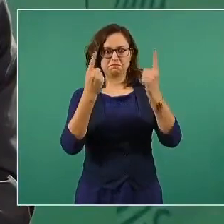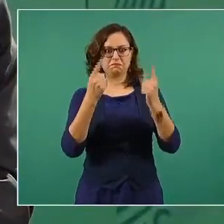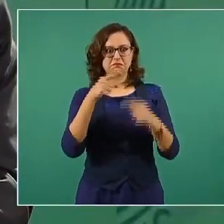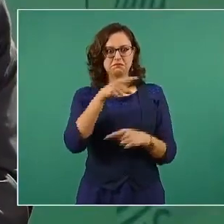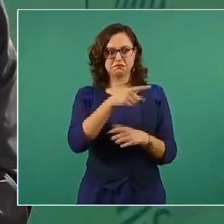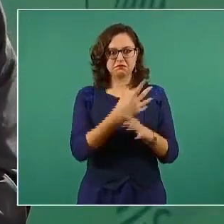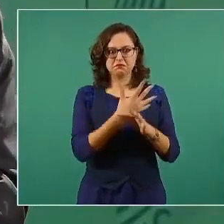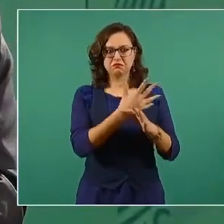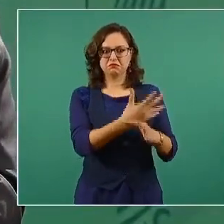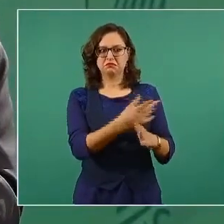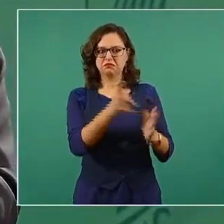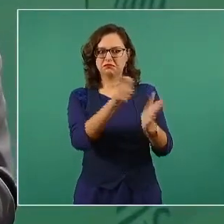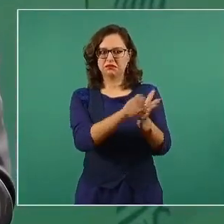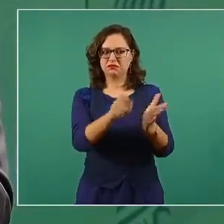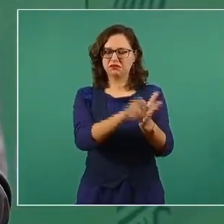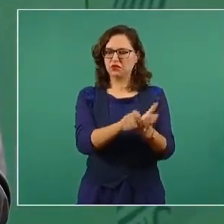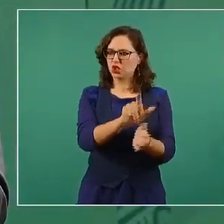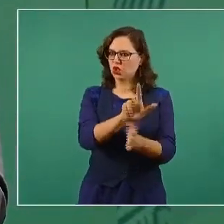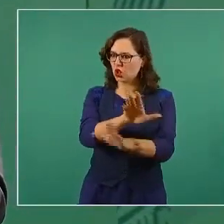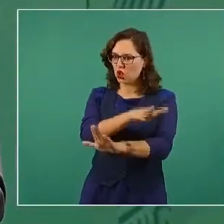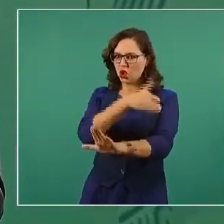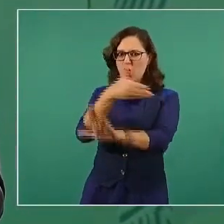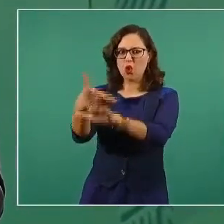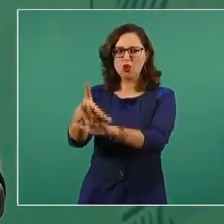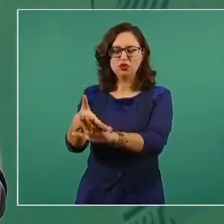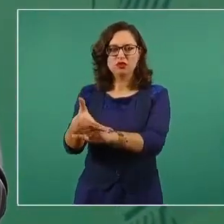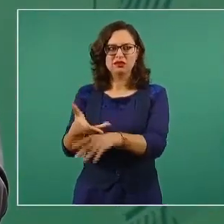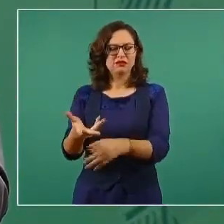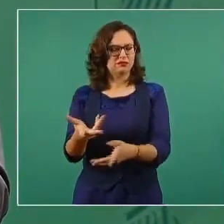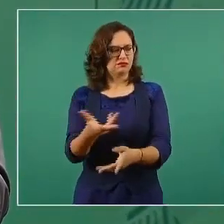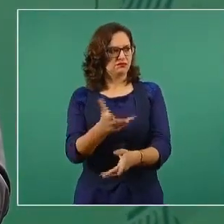tenga ese pensamiento retrógrada.